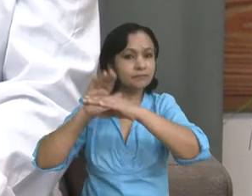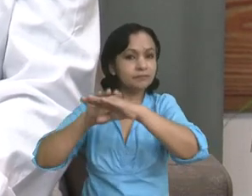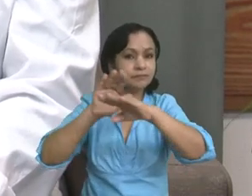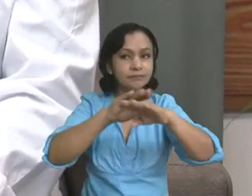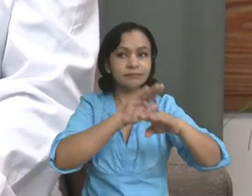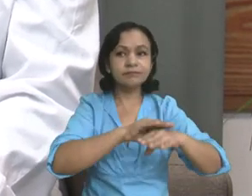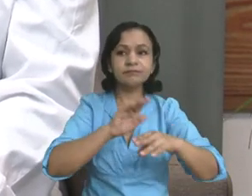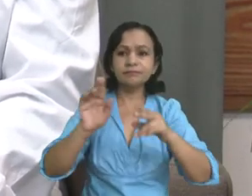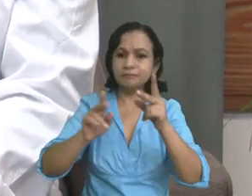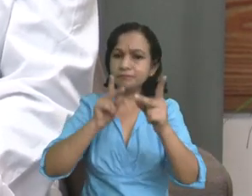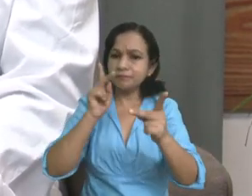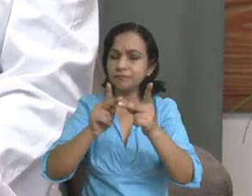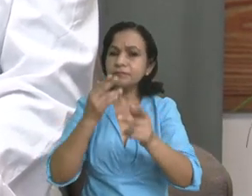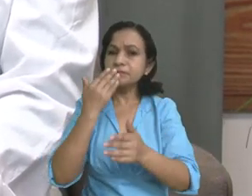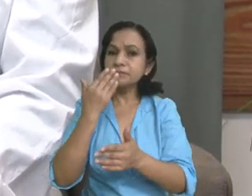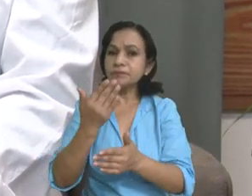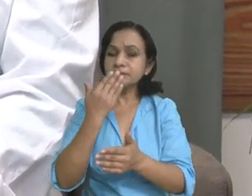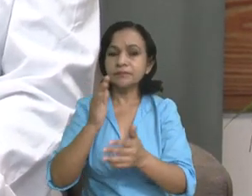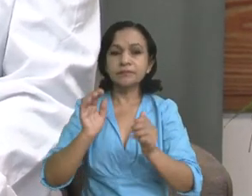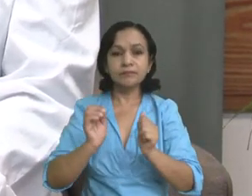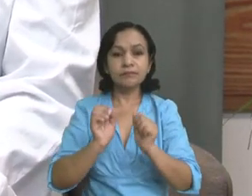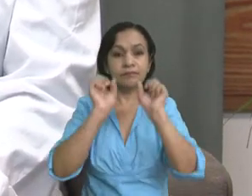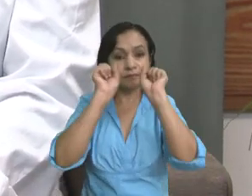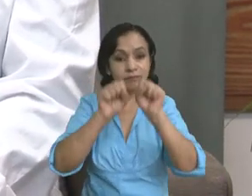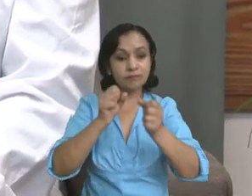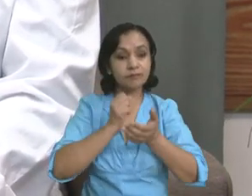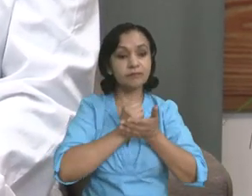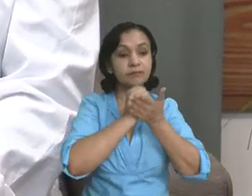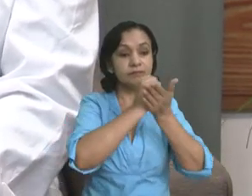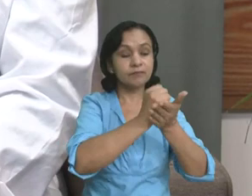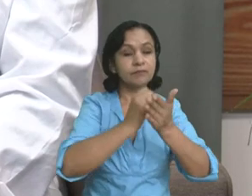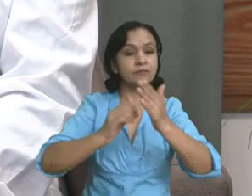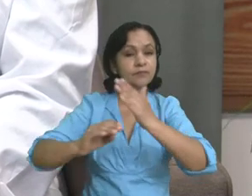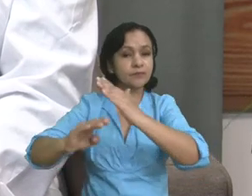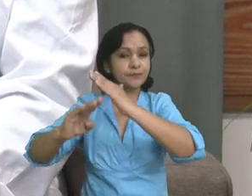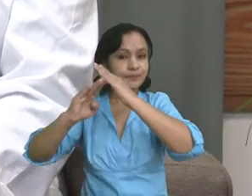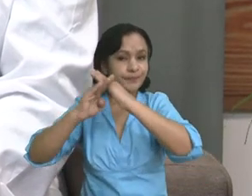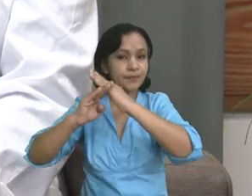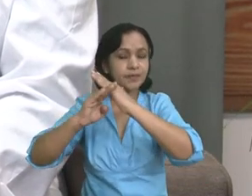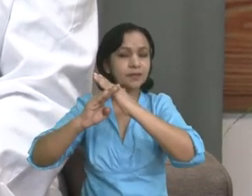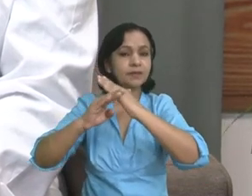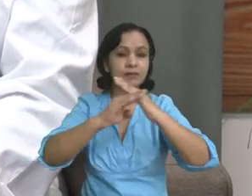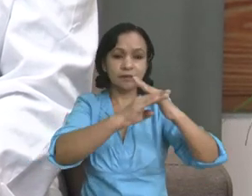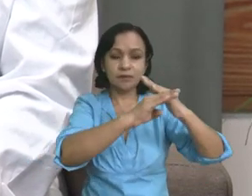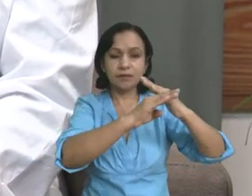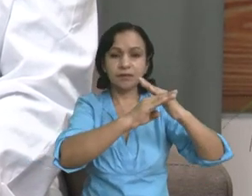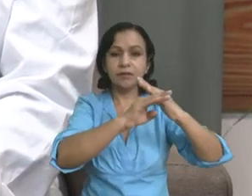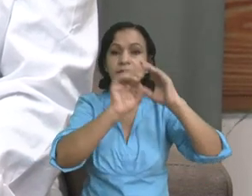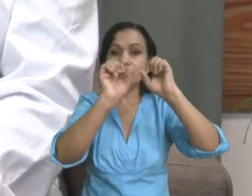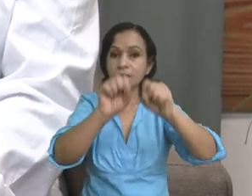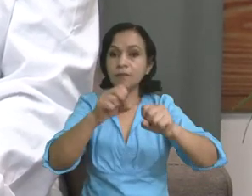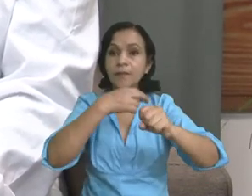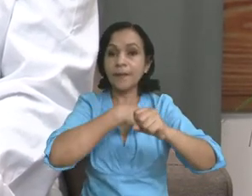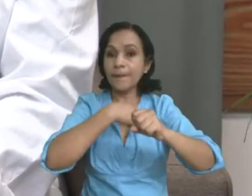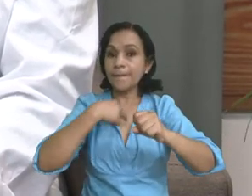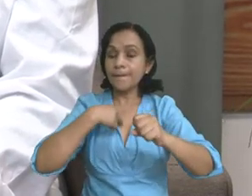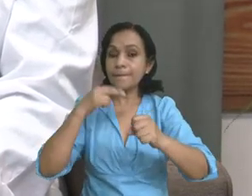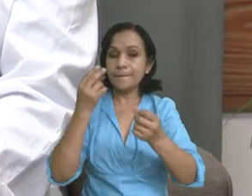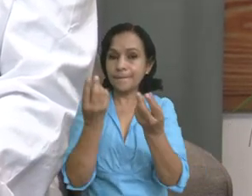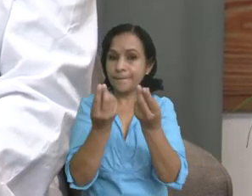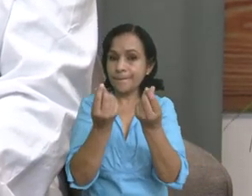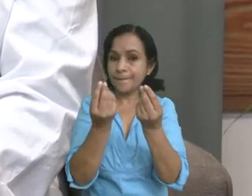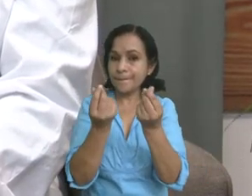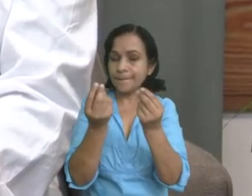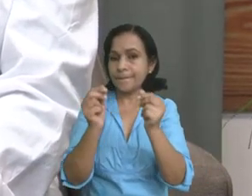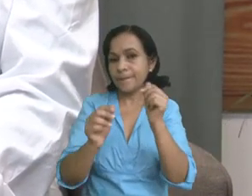parece muy útil, puede ayudar a contener y realmente a que sea incluso desde el punto de vista económico